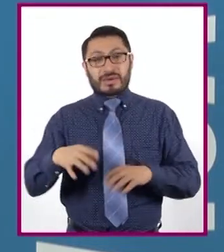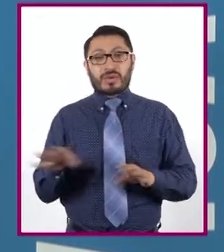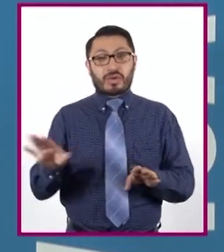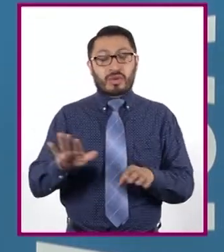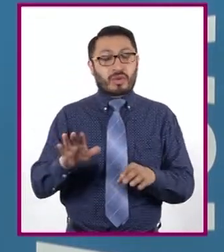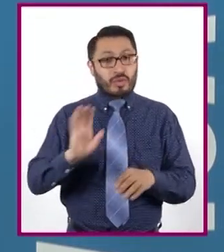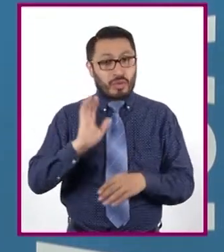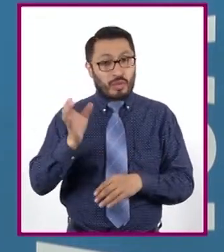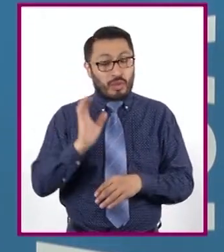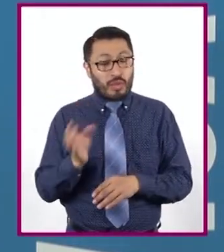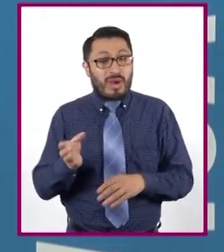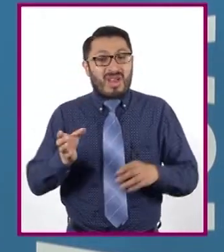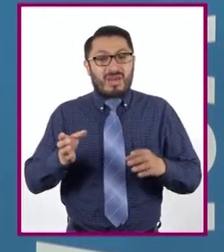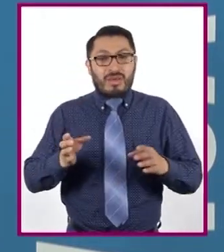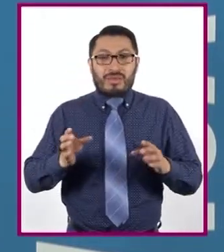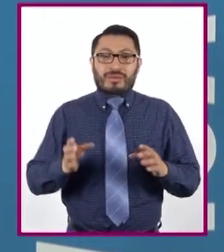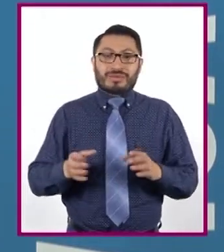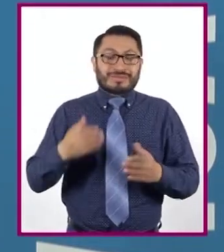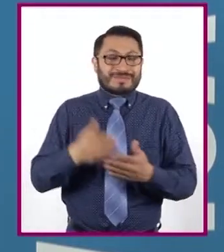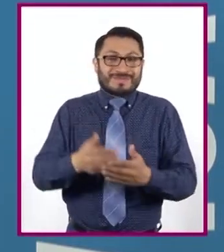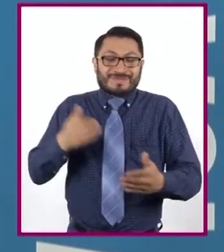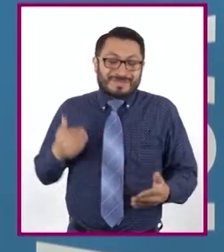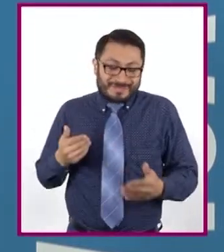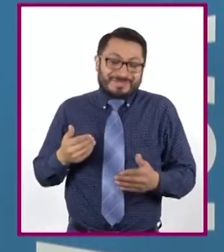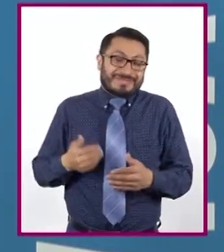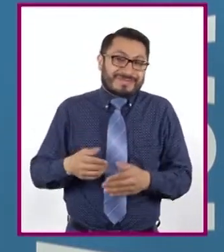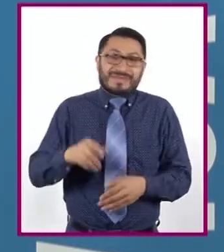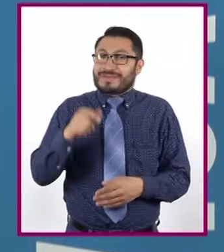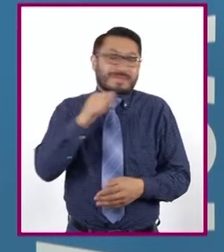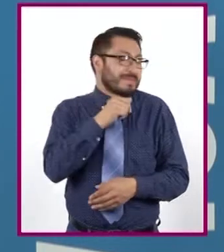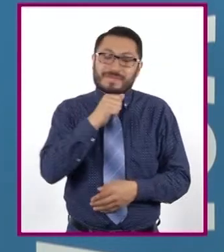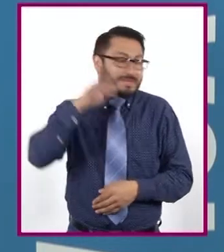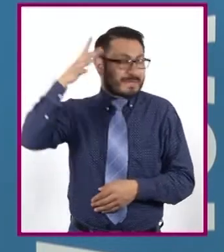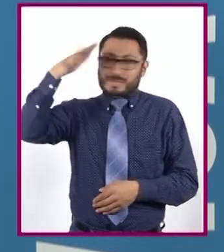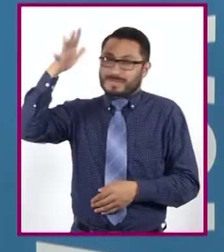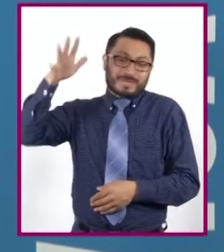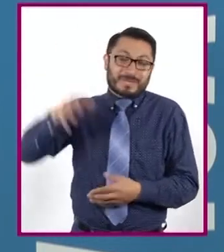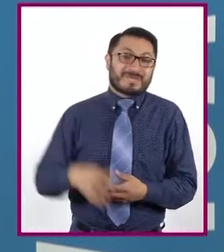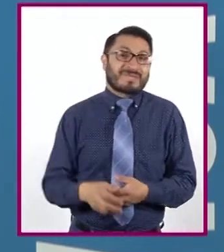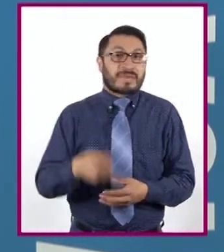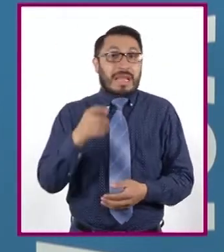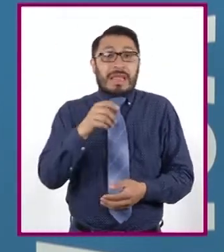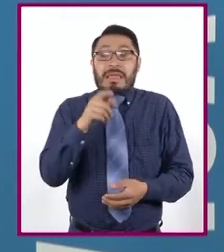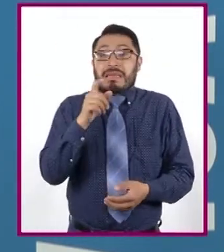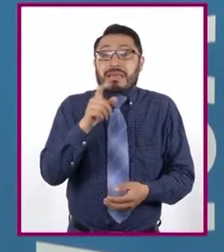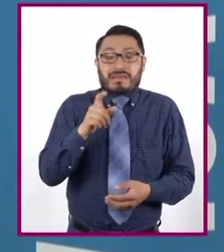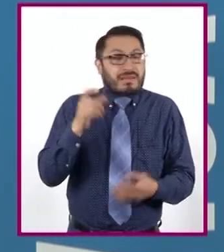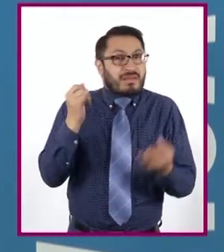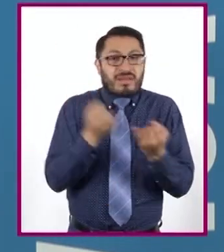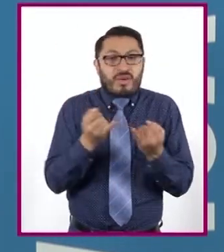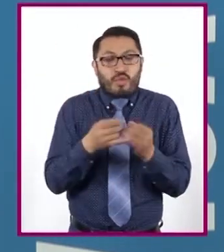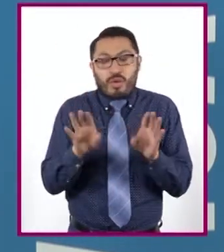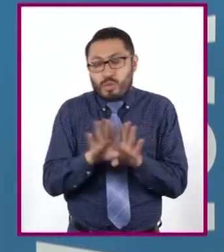a concretar la madurez biológica. También plantea situaciones para las que